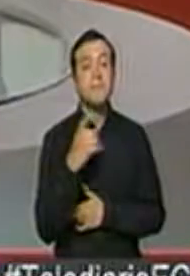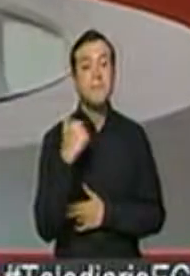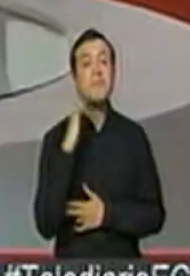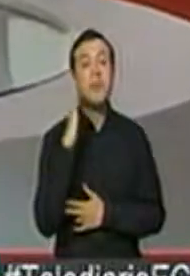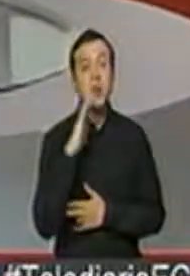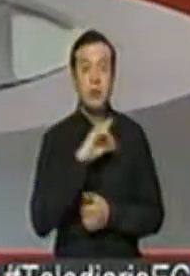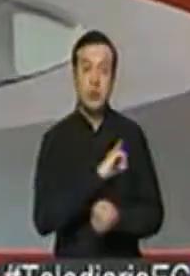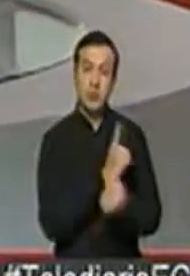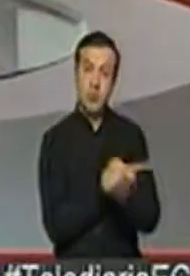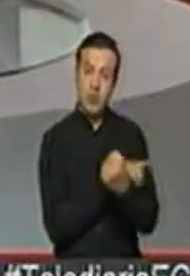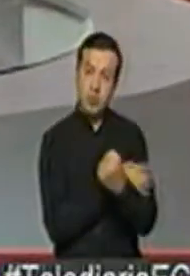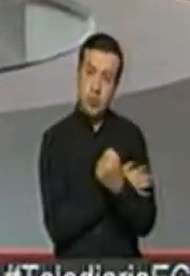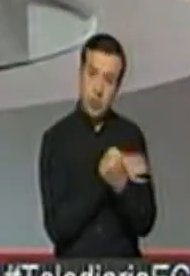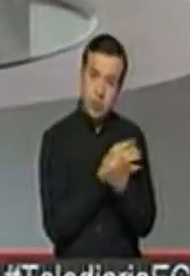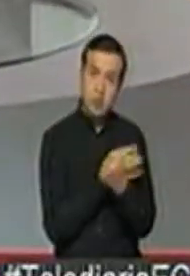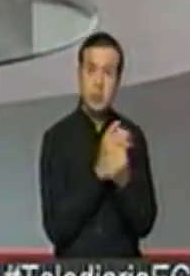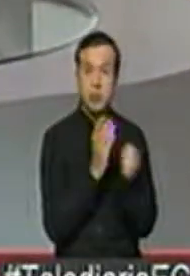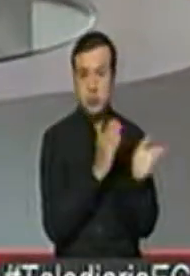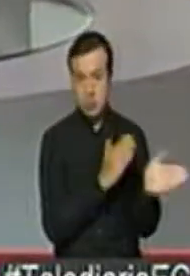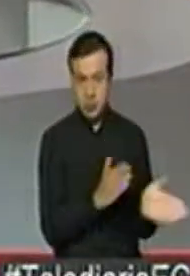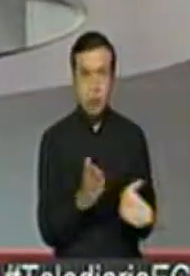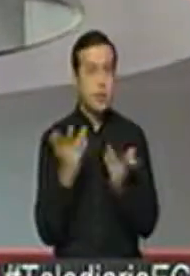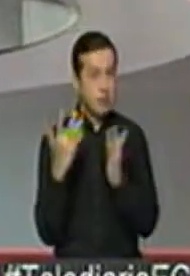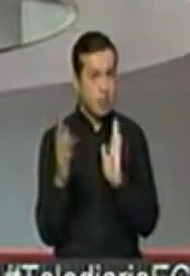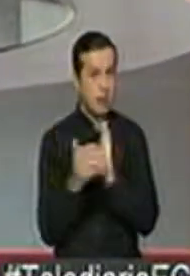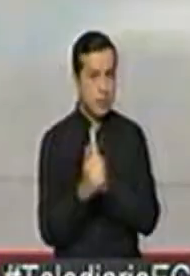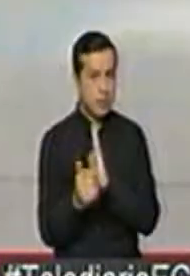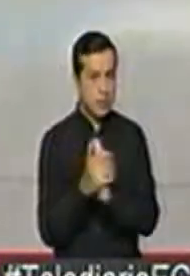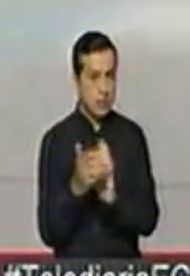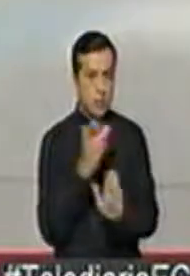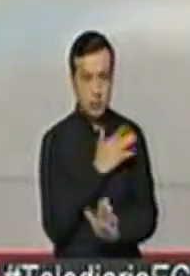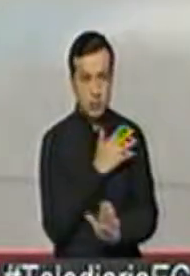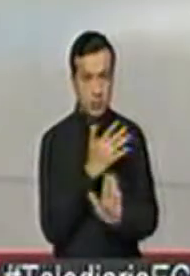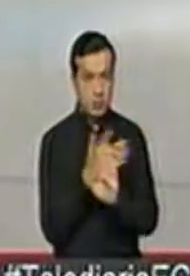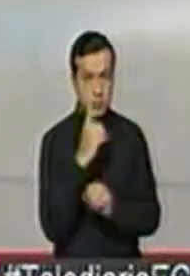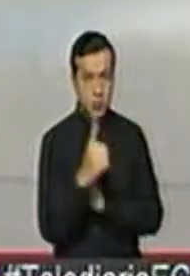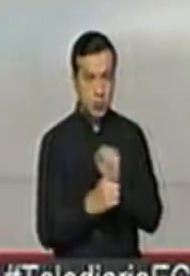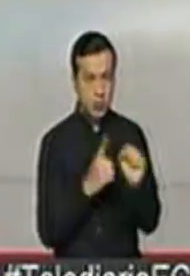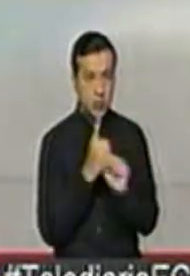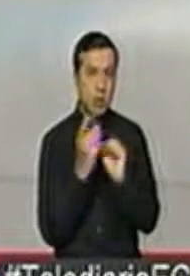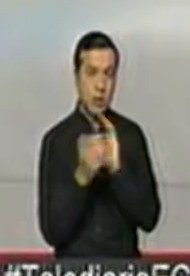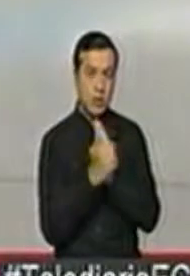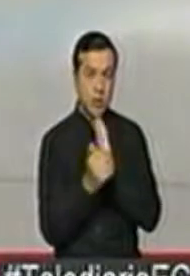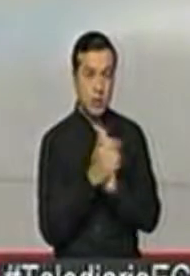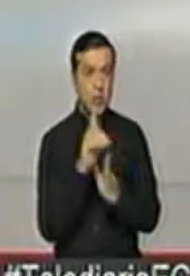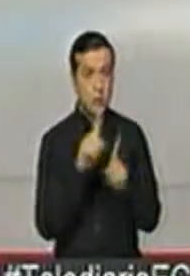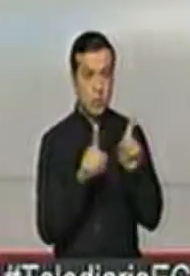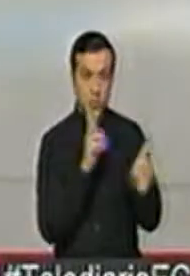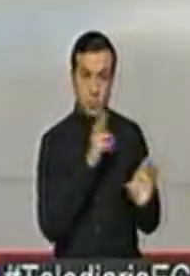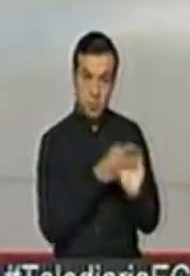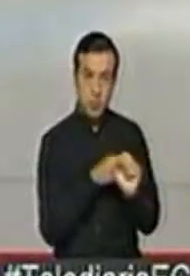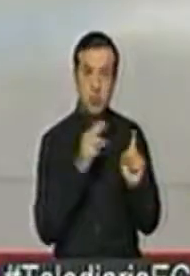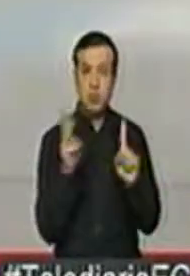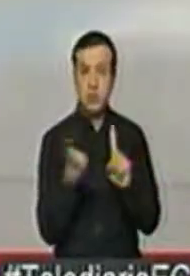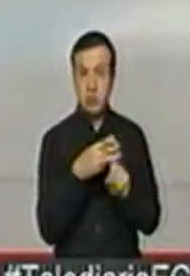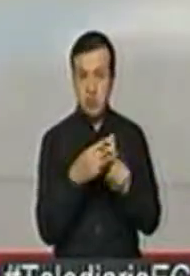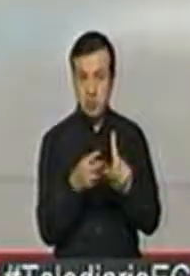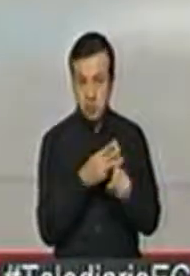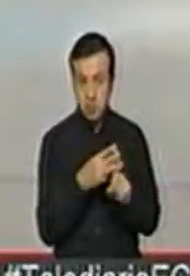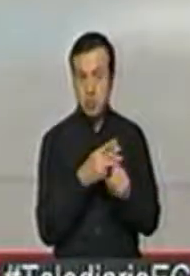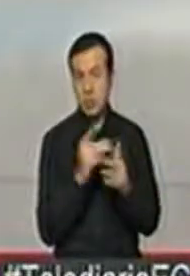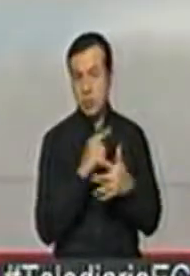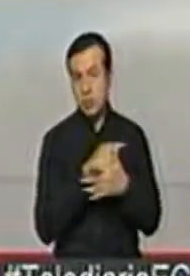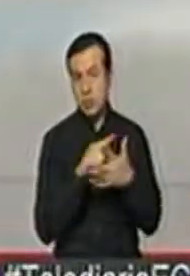mayor fortaleza. Hemos venido dando capacitaciones a lo largo de todo el año, tanto presencial cuanto en línea, e-learning,